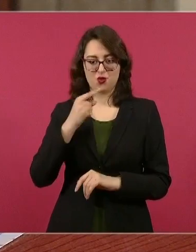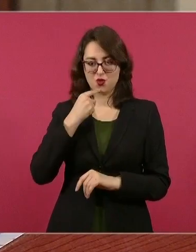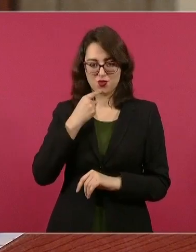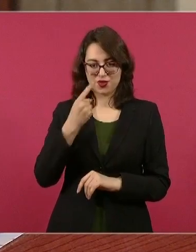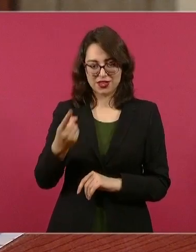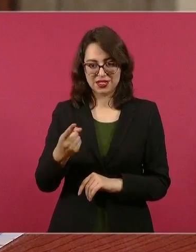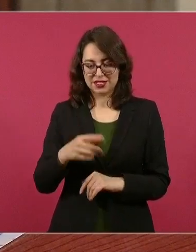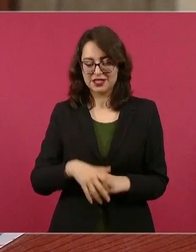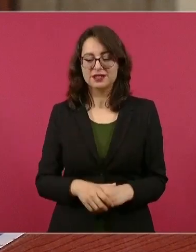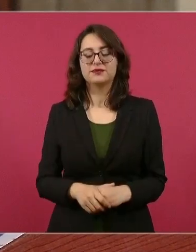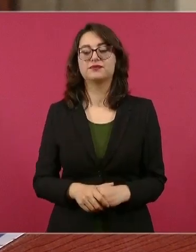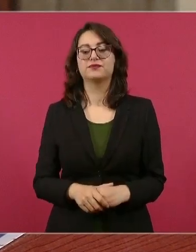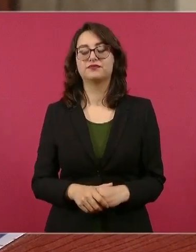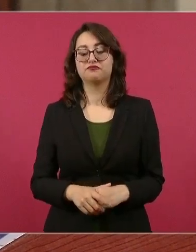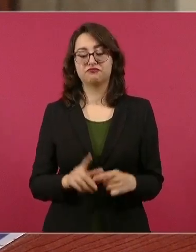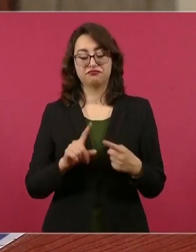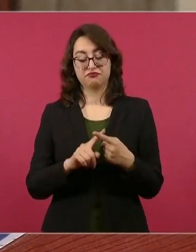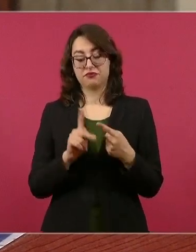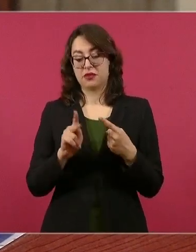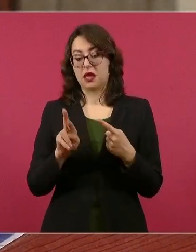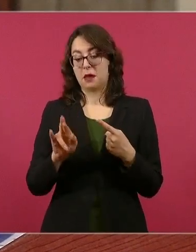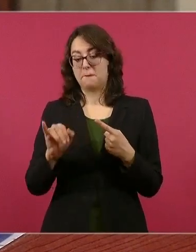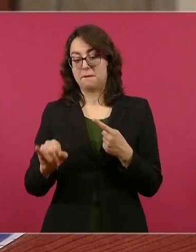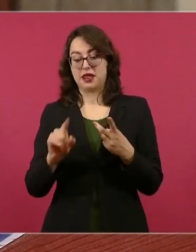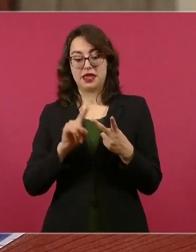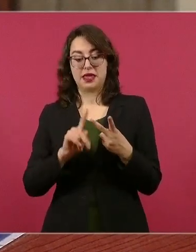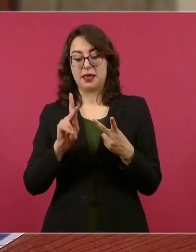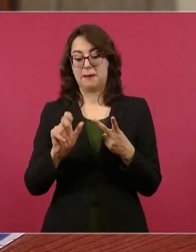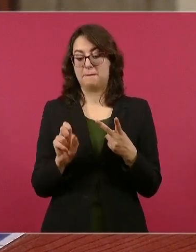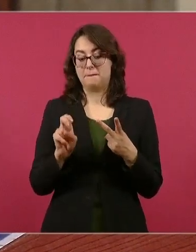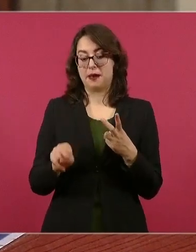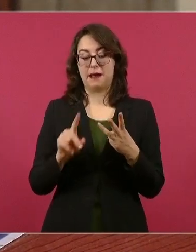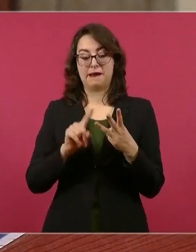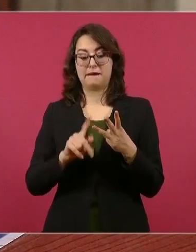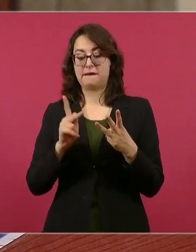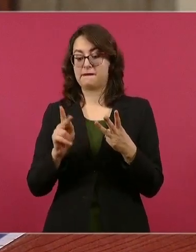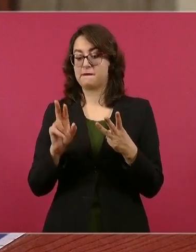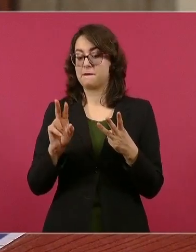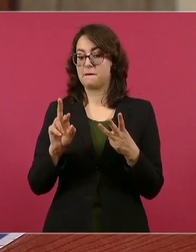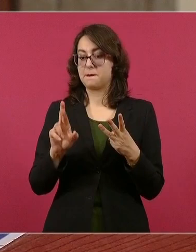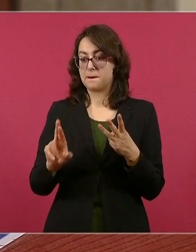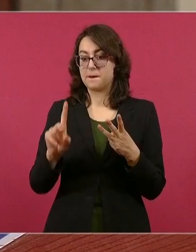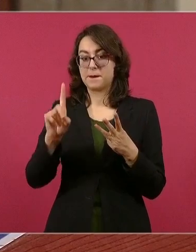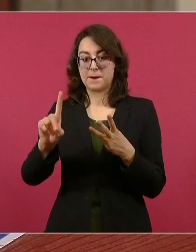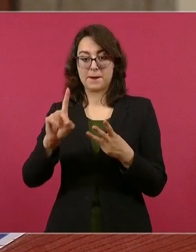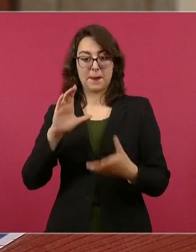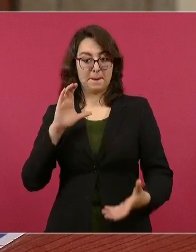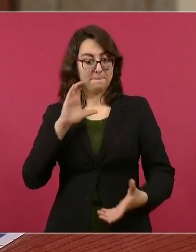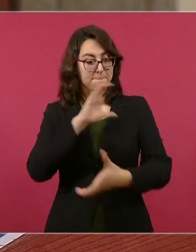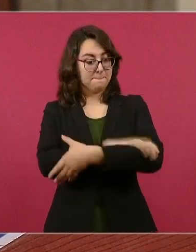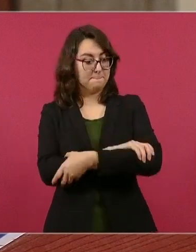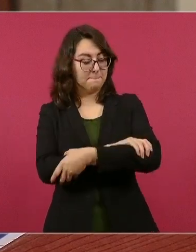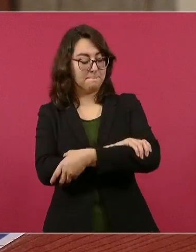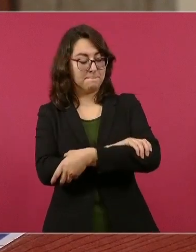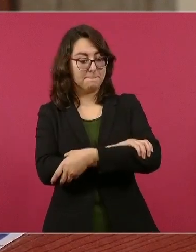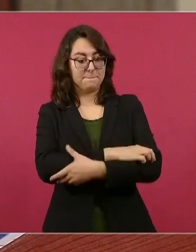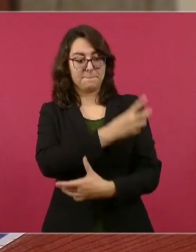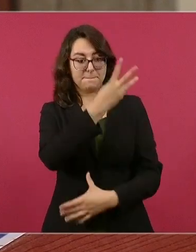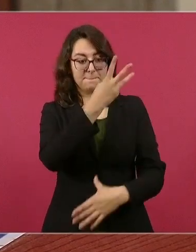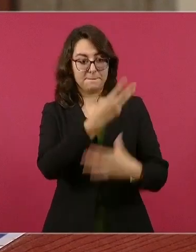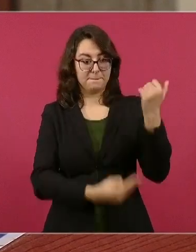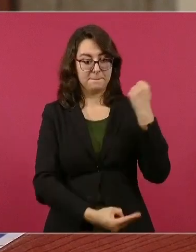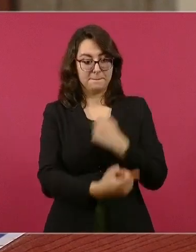La alianza opositora no está conectando con el electorado.